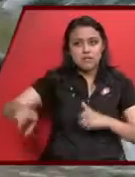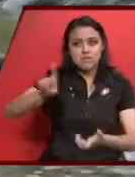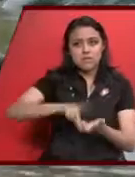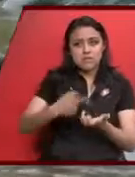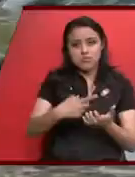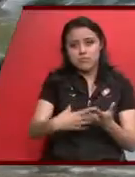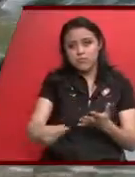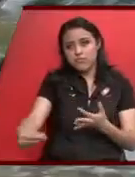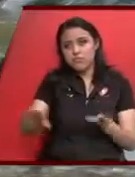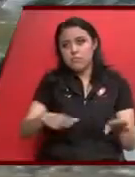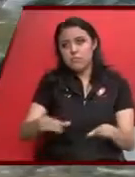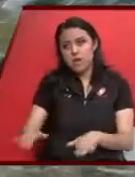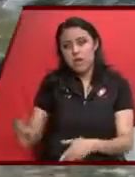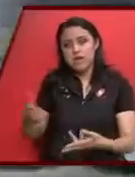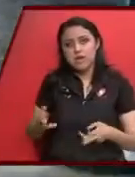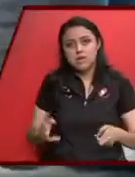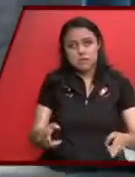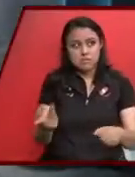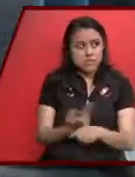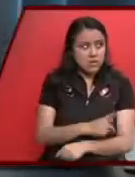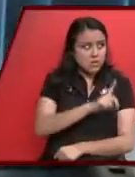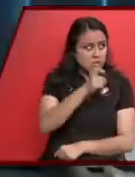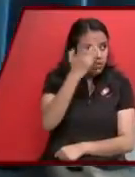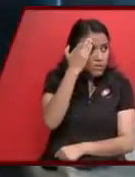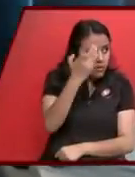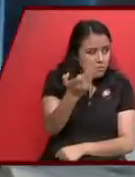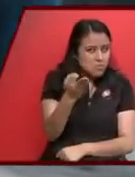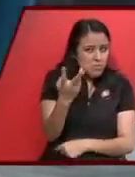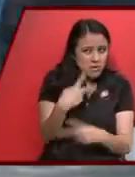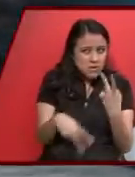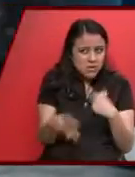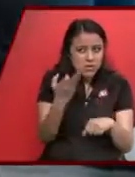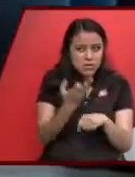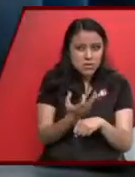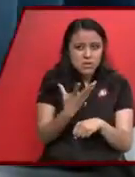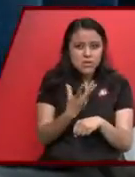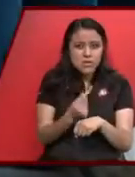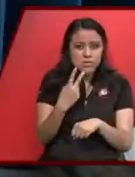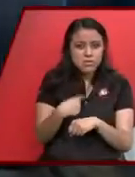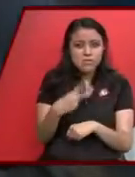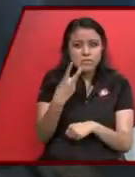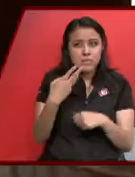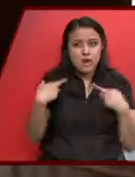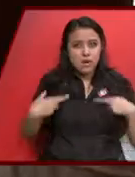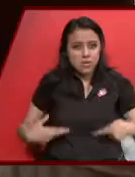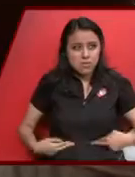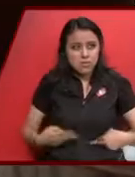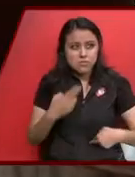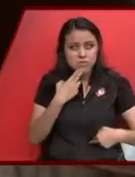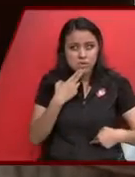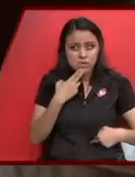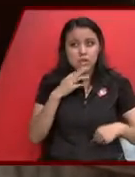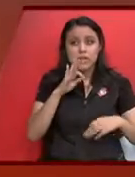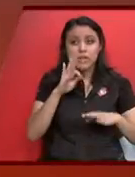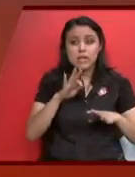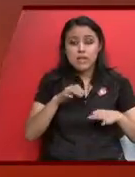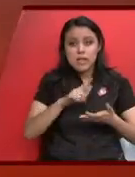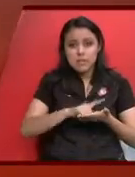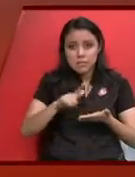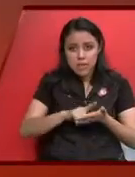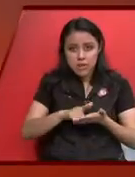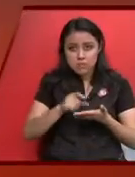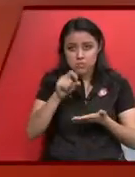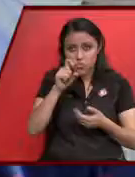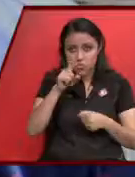terminan en el mar o en los ríos, luego de haber sido parte del proceso para la creación de las prendas o el tratamiento de lavarlas o